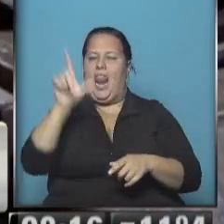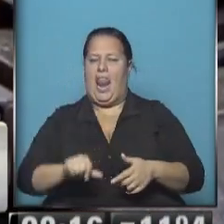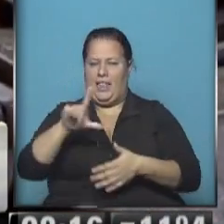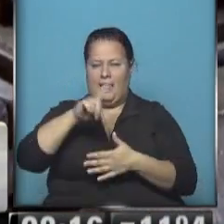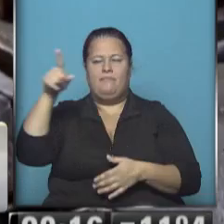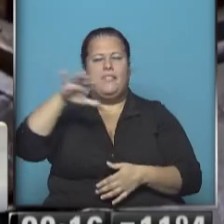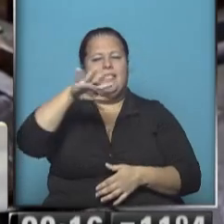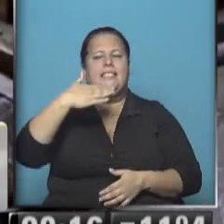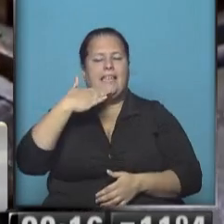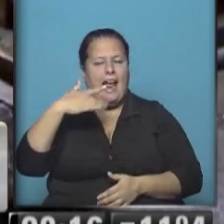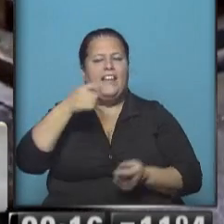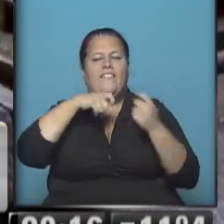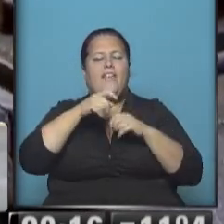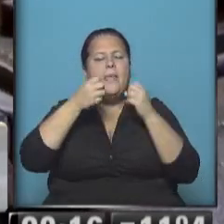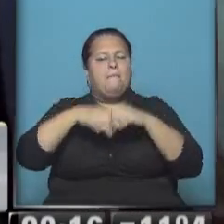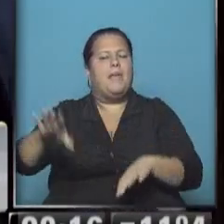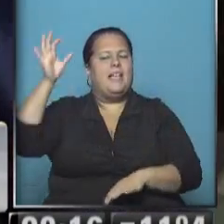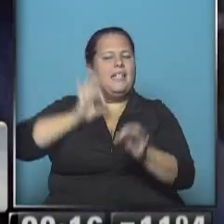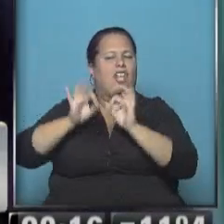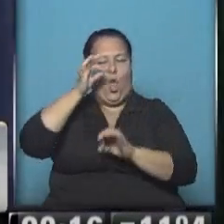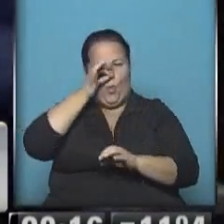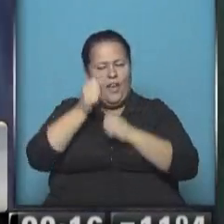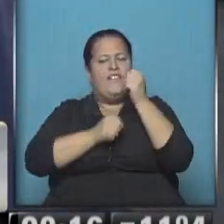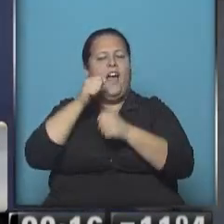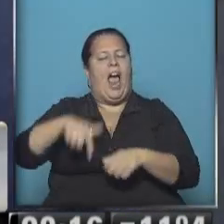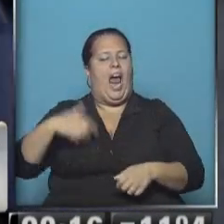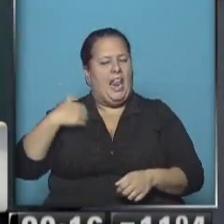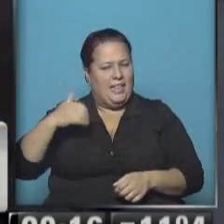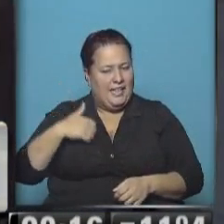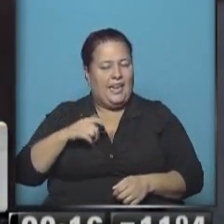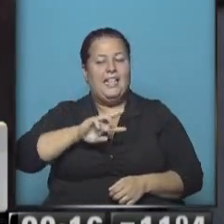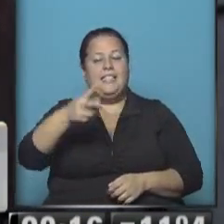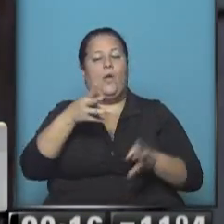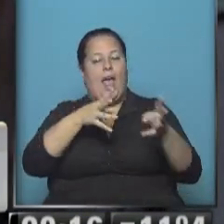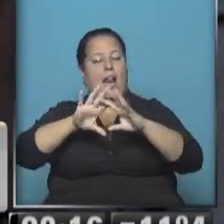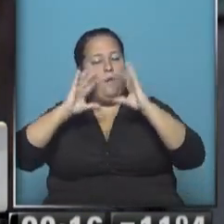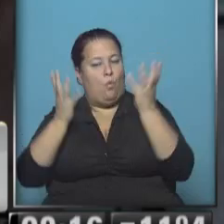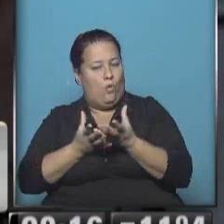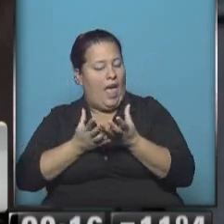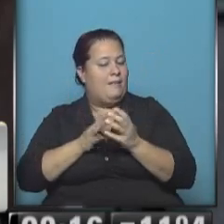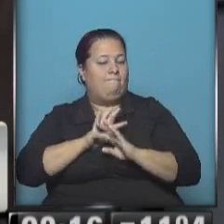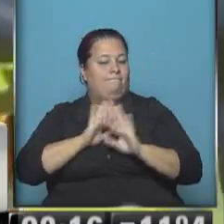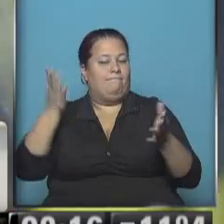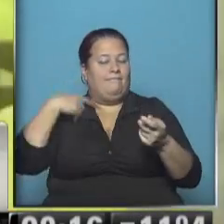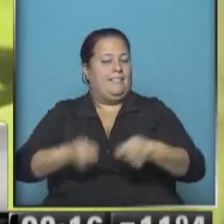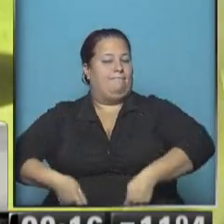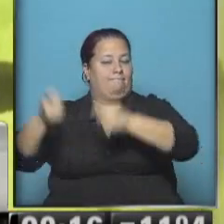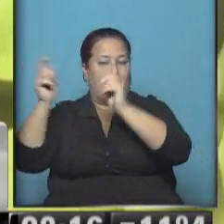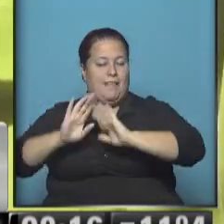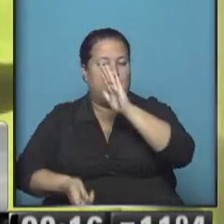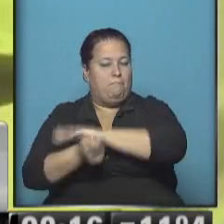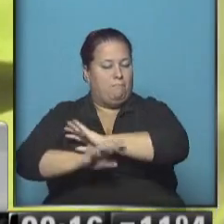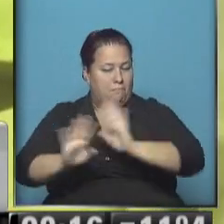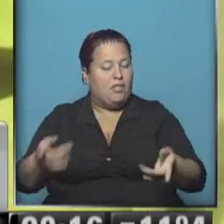por la Chacarita y que los vende desde principios del siglo XX y los fabrica en la Argentina desde la Segunda Guerra Mundial, cuando ya no los pudo importar. Y el